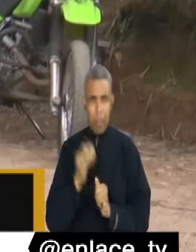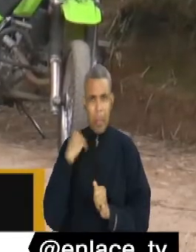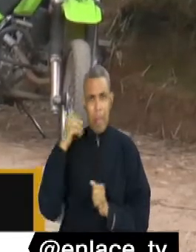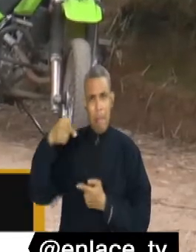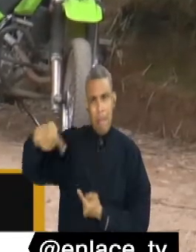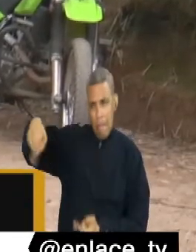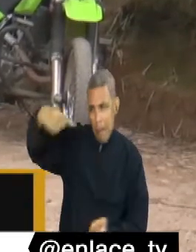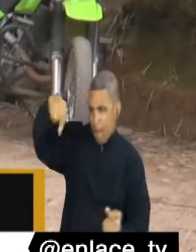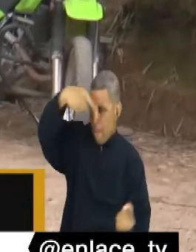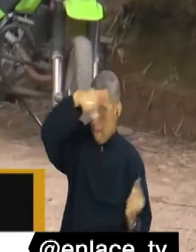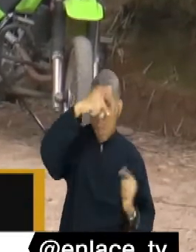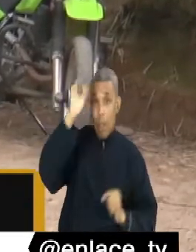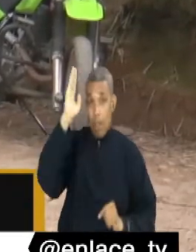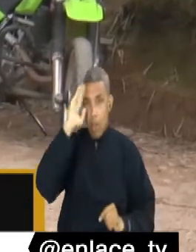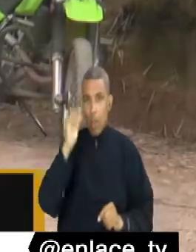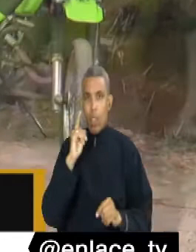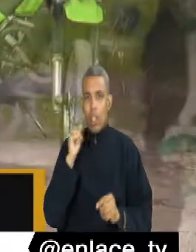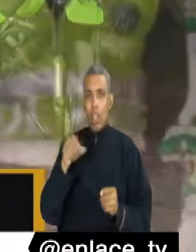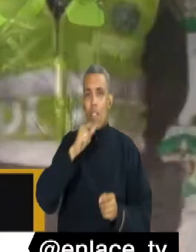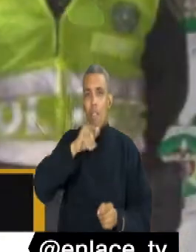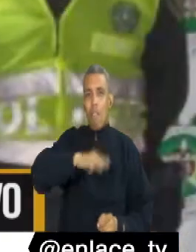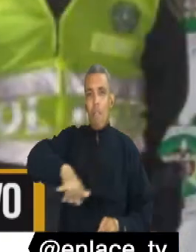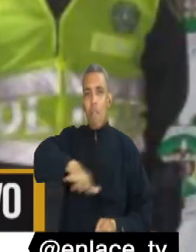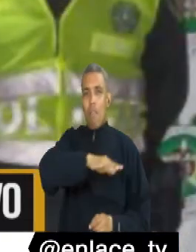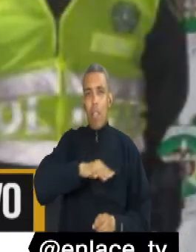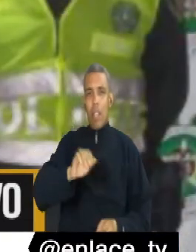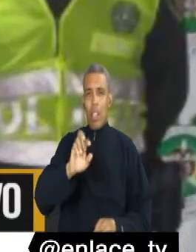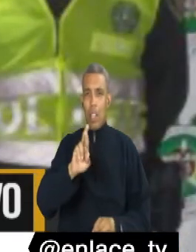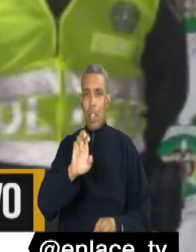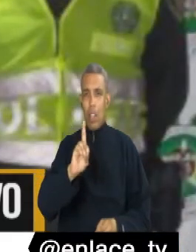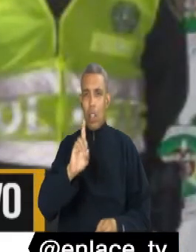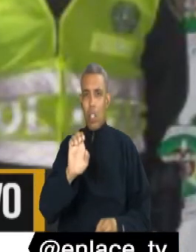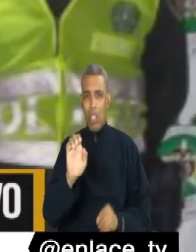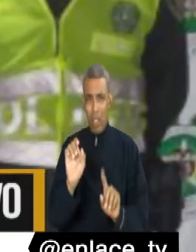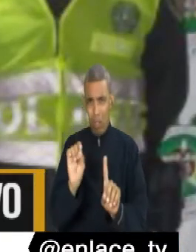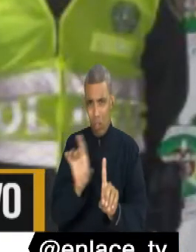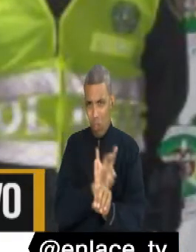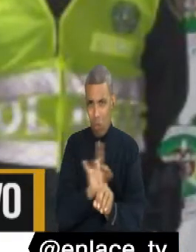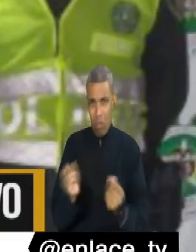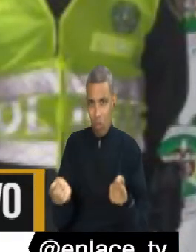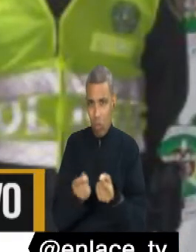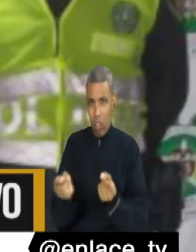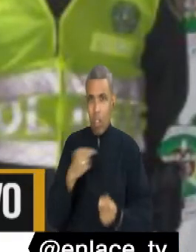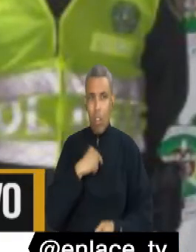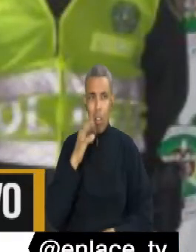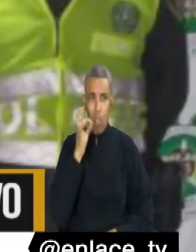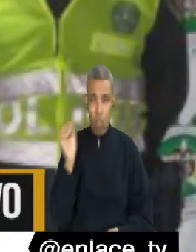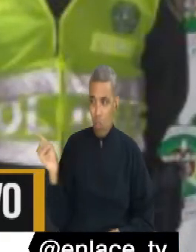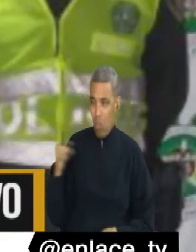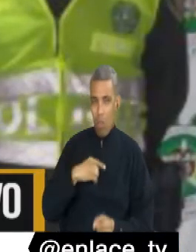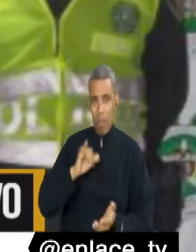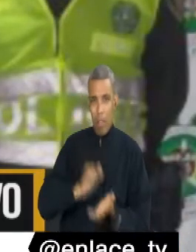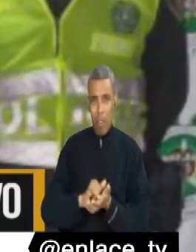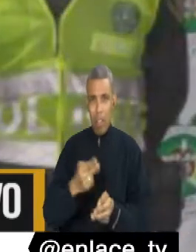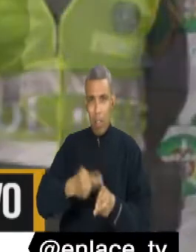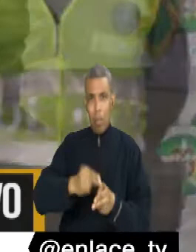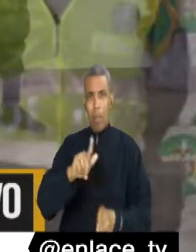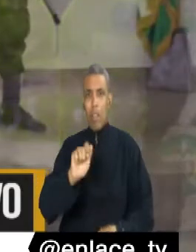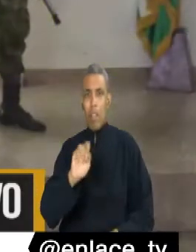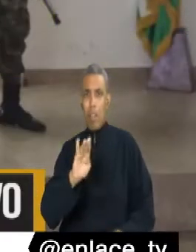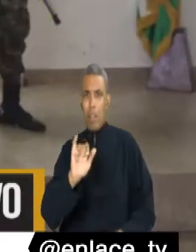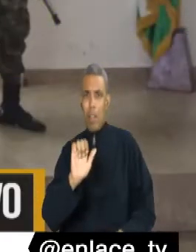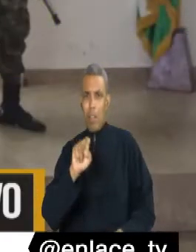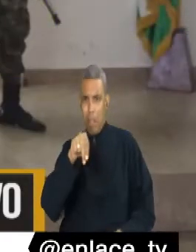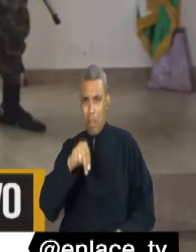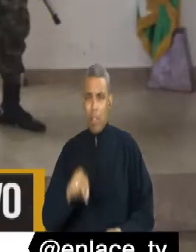registro y control en la vereda alrededor del corregimiento El Llanito, fue capturado este hombre identificado como Fabián Eduardo Orozco, de 21 años de edad, a quien